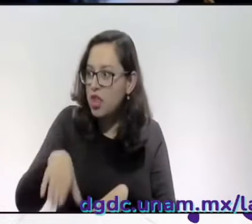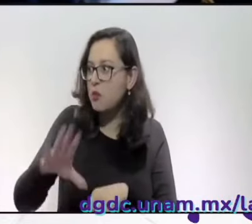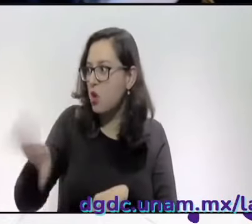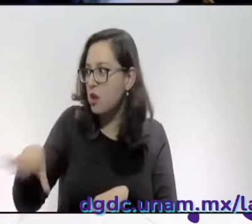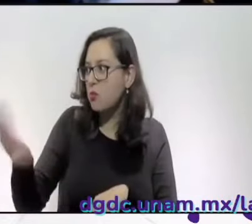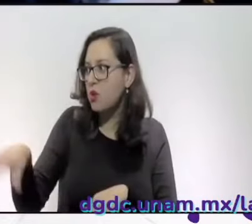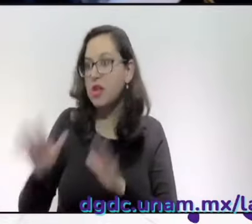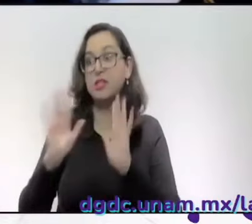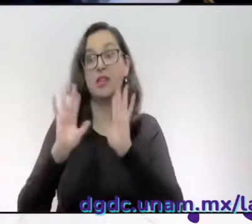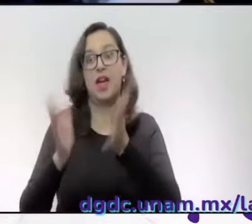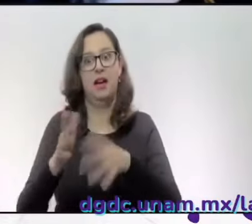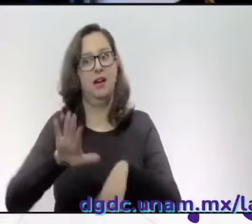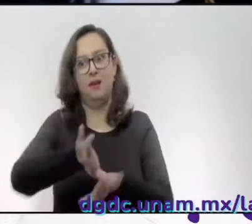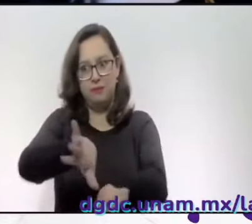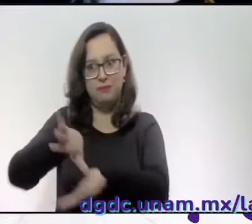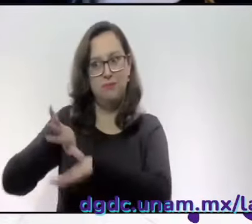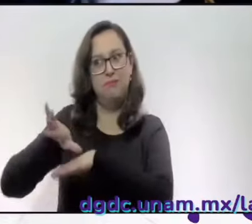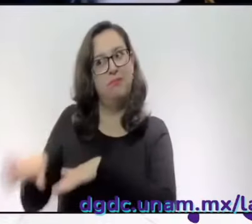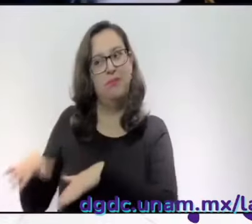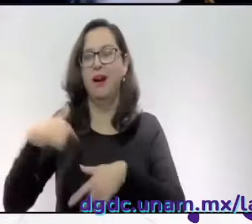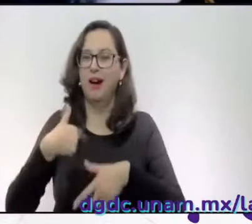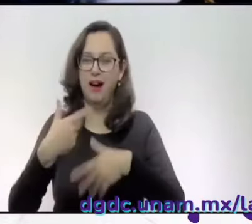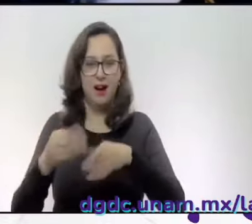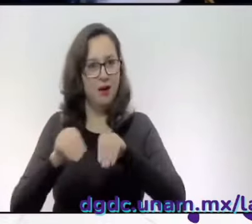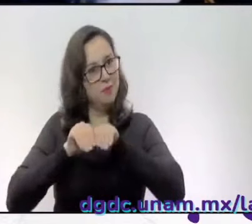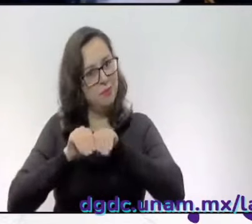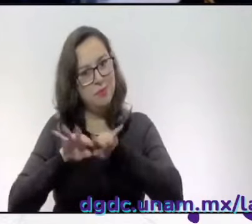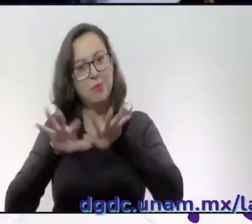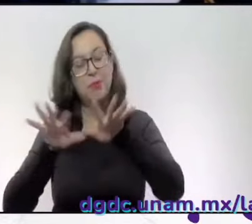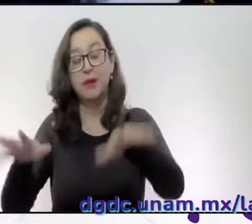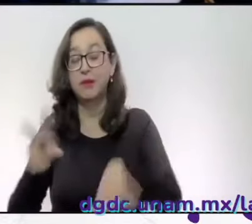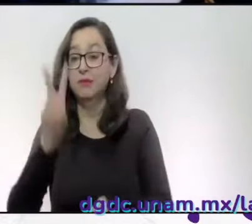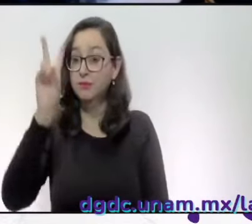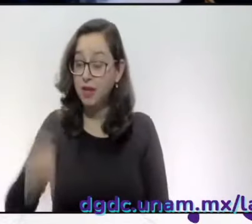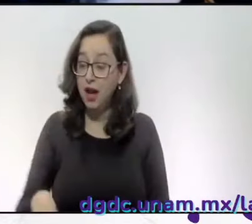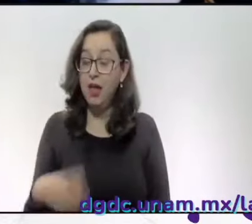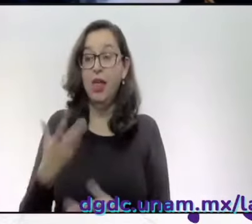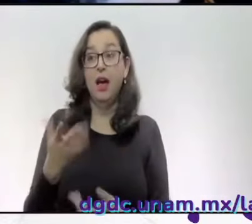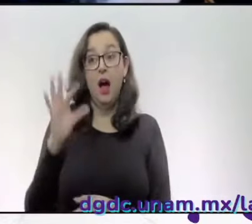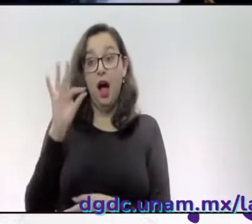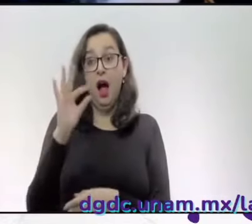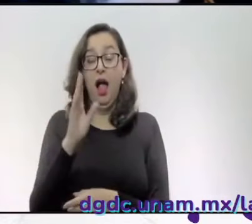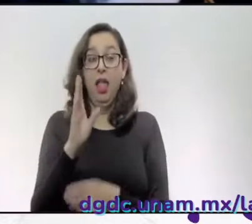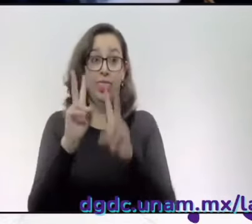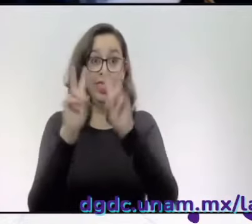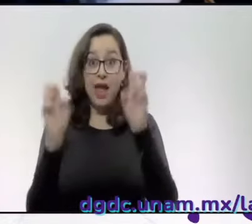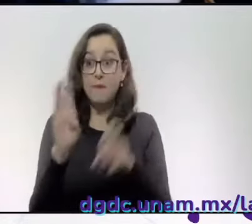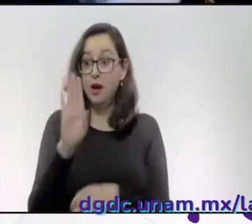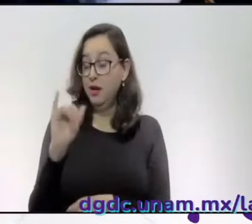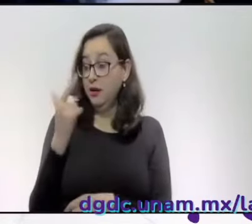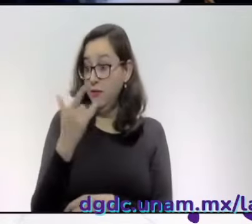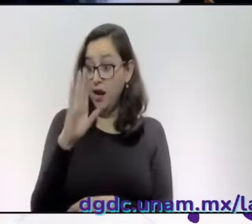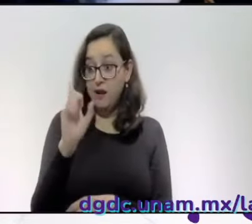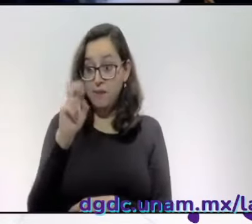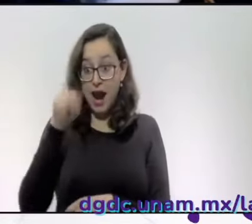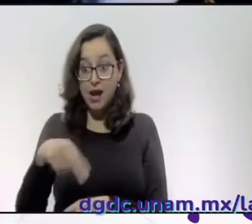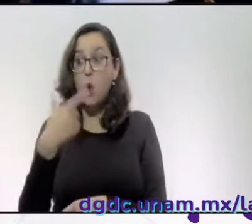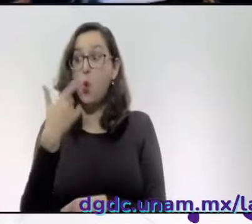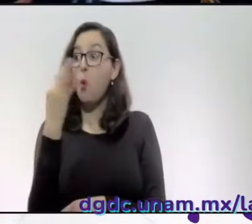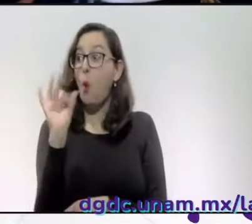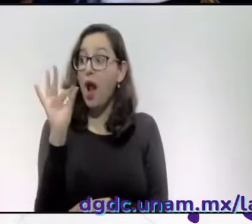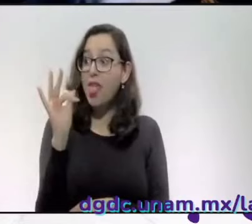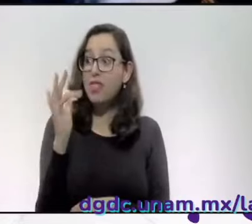cuesta un montón. El tema del Big Bang costó 4 décadas y parte de, bueno, pues efectivamente hay